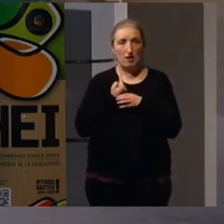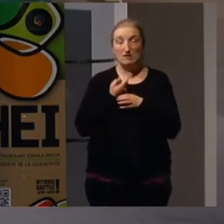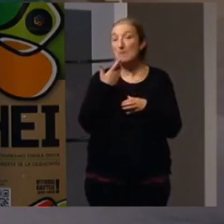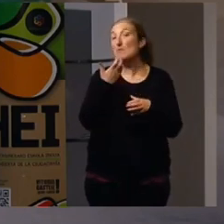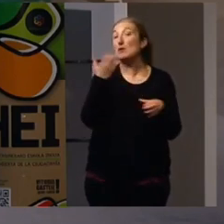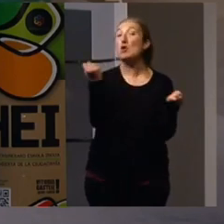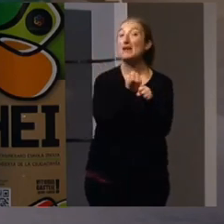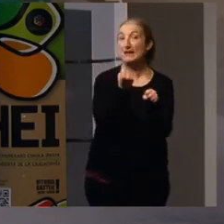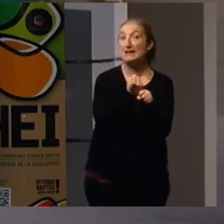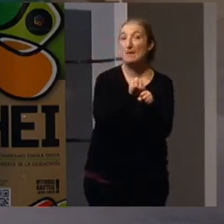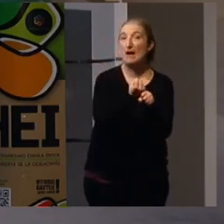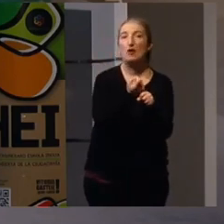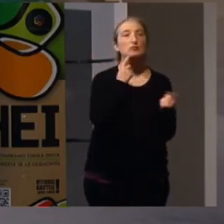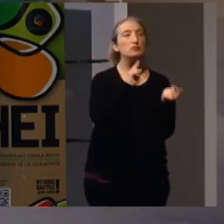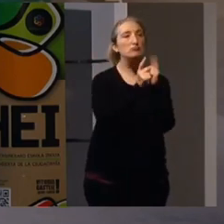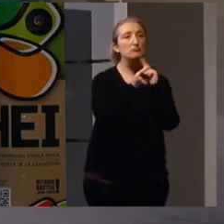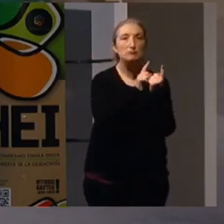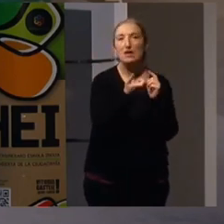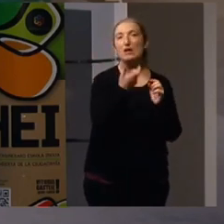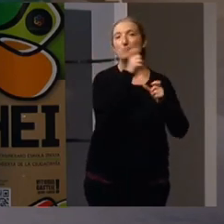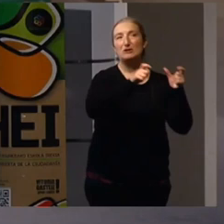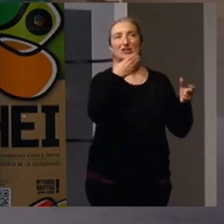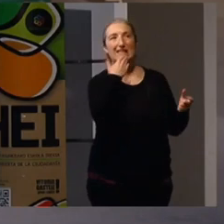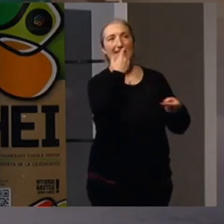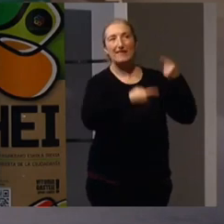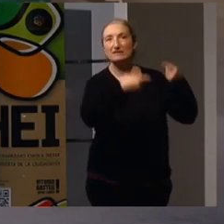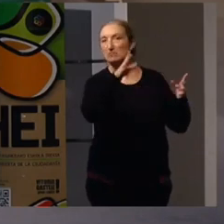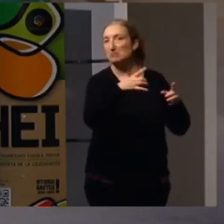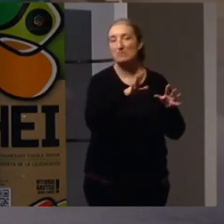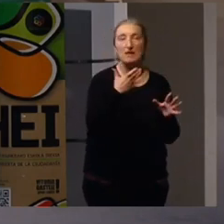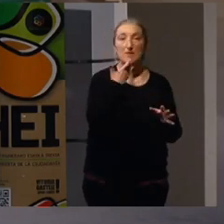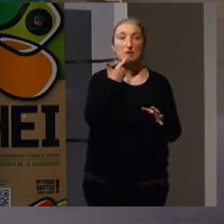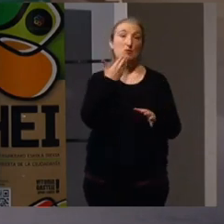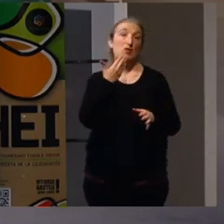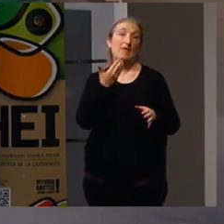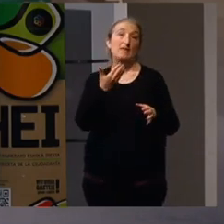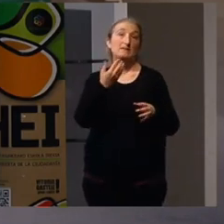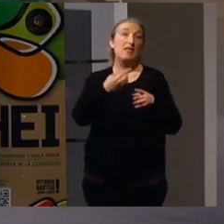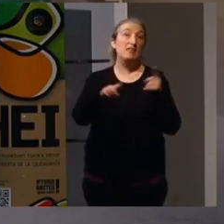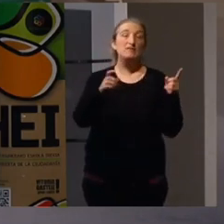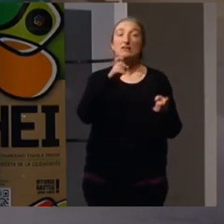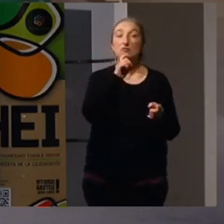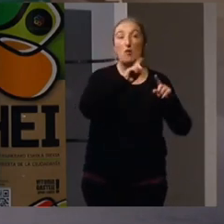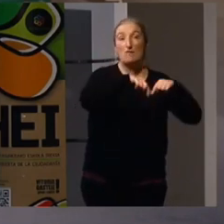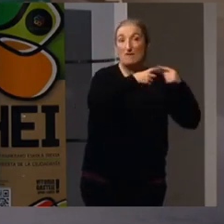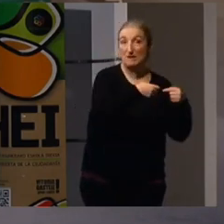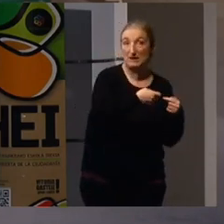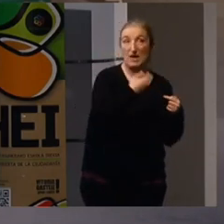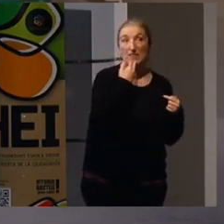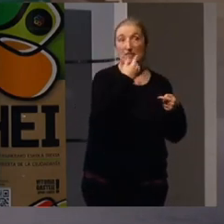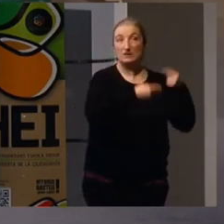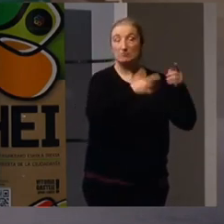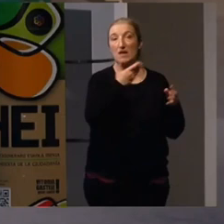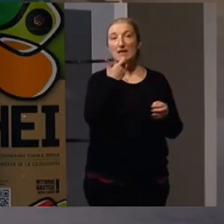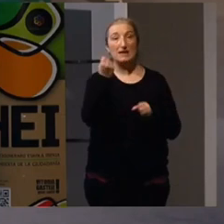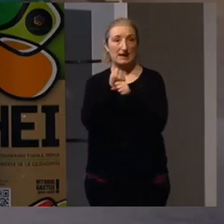en el trabajo sí que puedes encontrarte con gente de otras edades, ¿vale? Los dos grandes lugares de encuentro intergeneracional en nuestro contexto son la familia